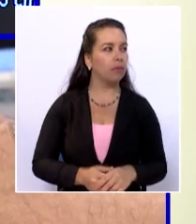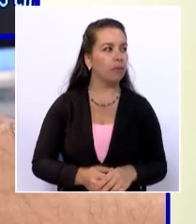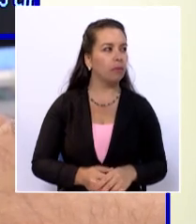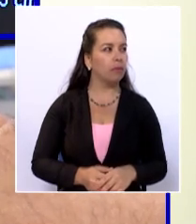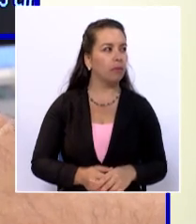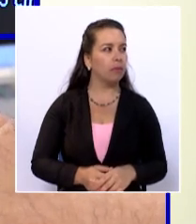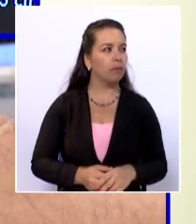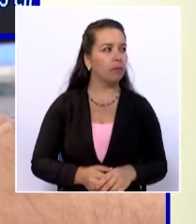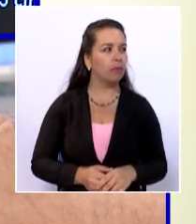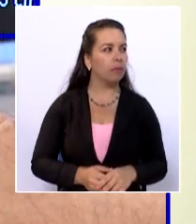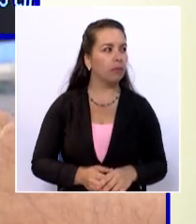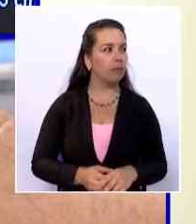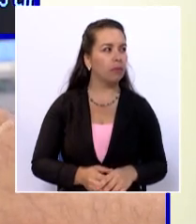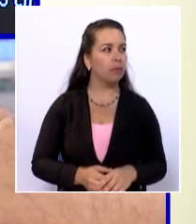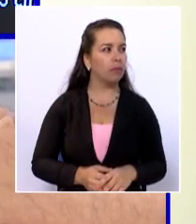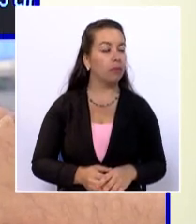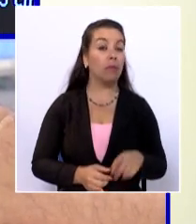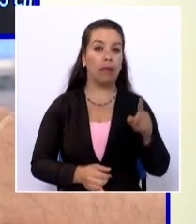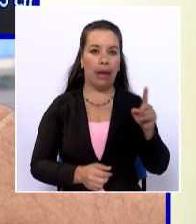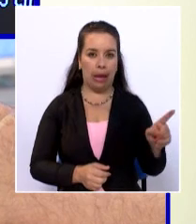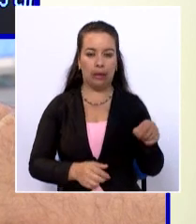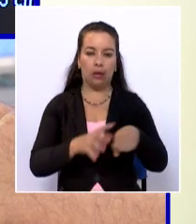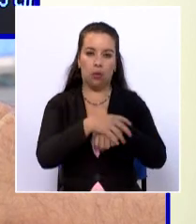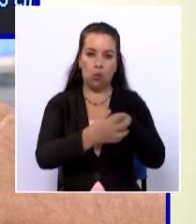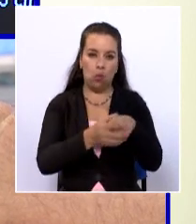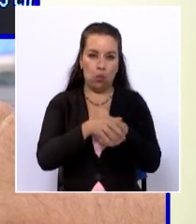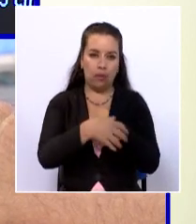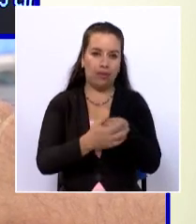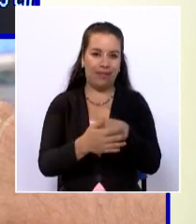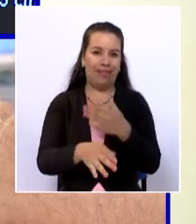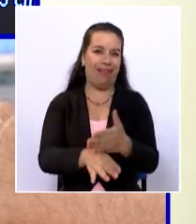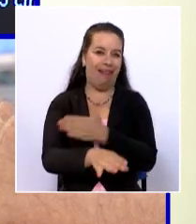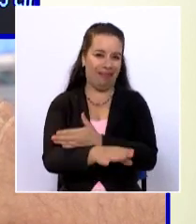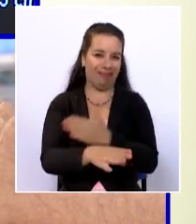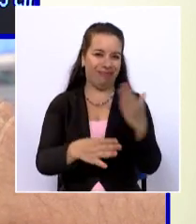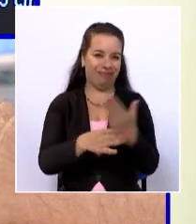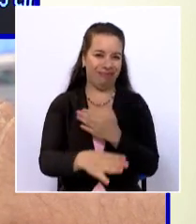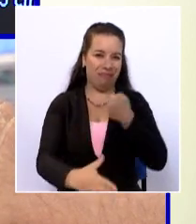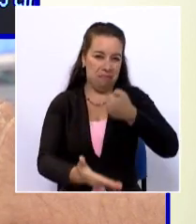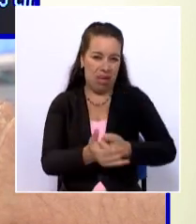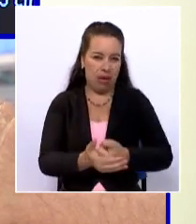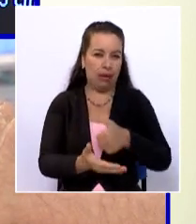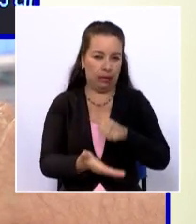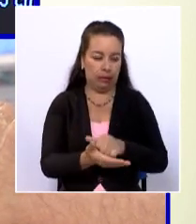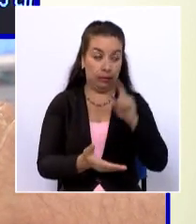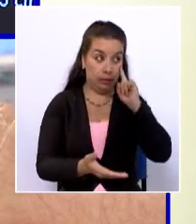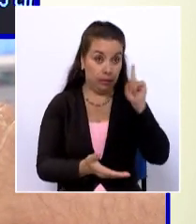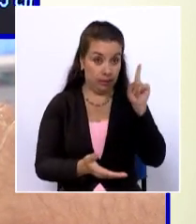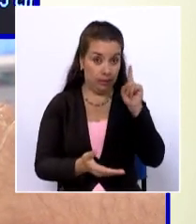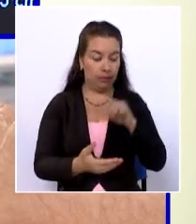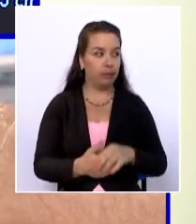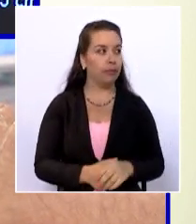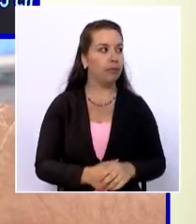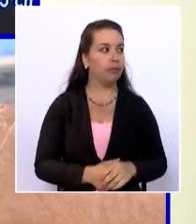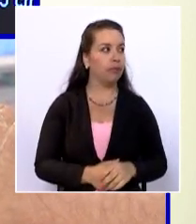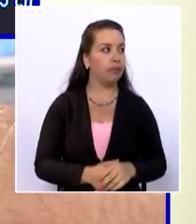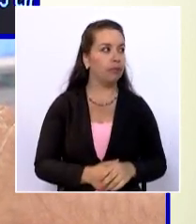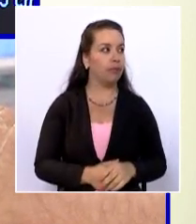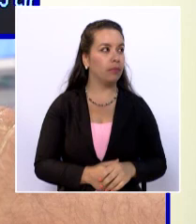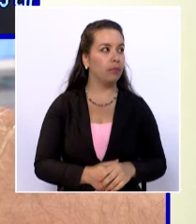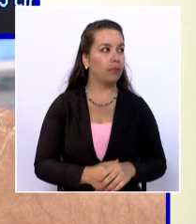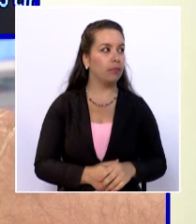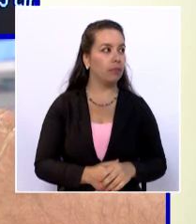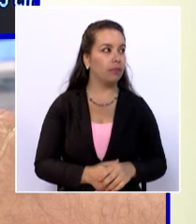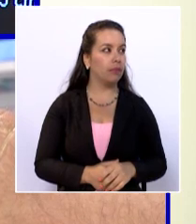esta ya es la rodilla que tiene una alteración para que lo tengan muy presente exacto miren aquí si se ve perfecto el menisco del mir en